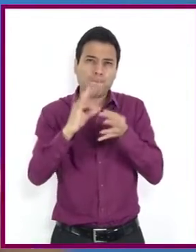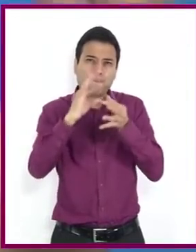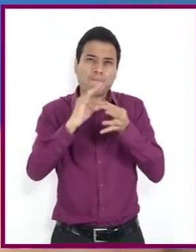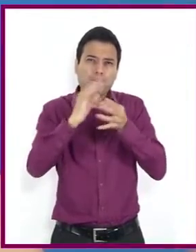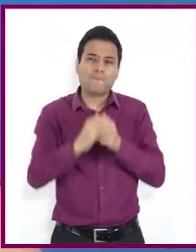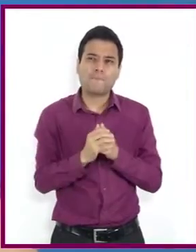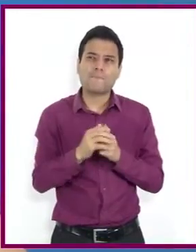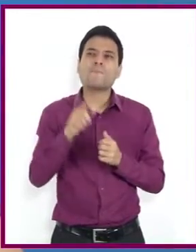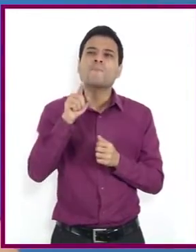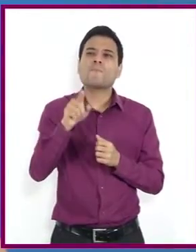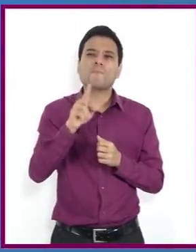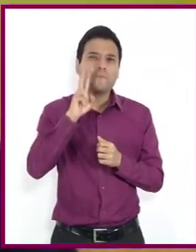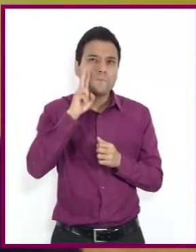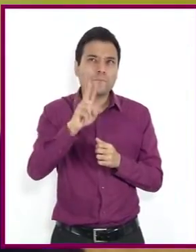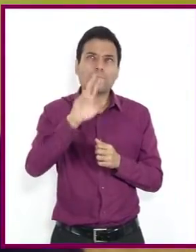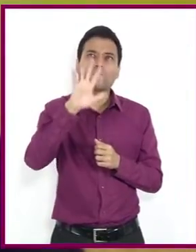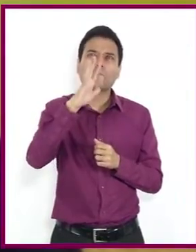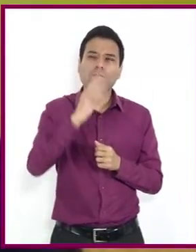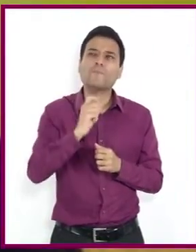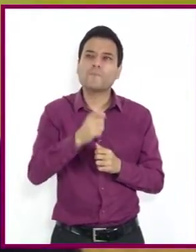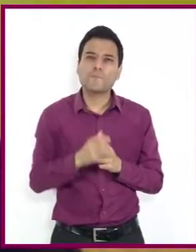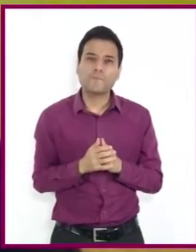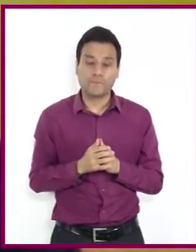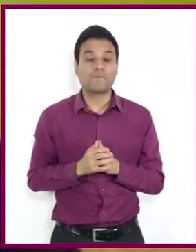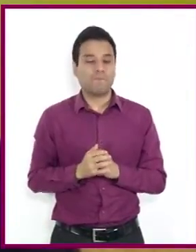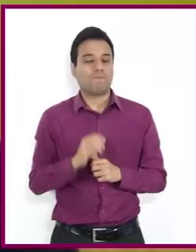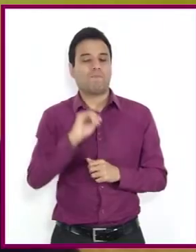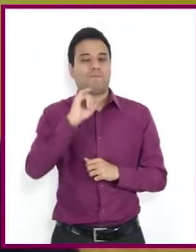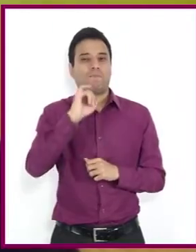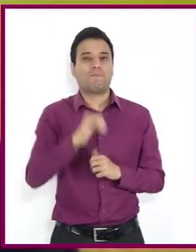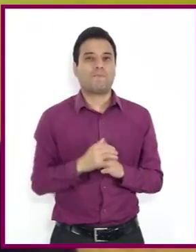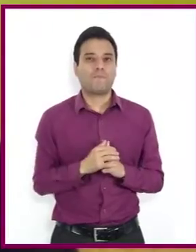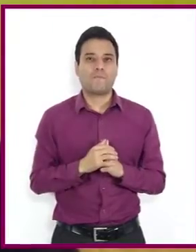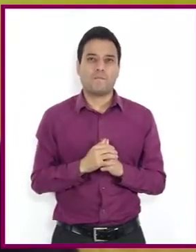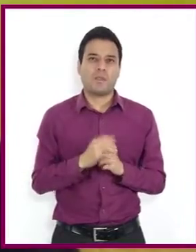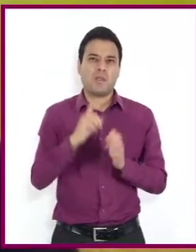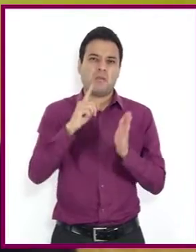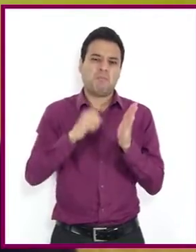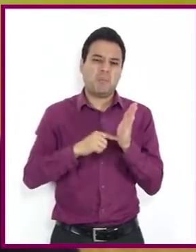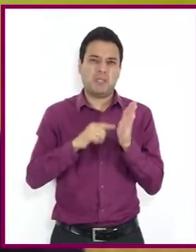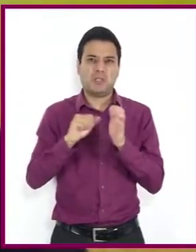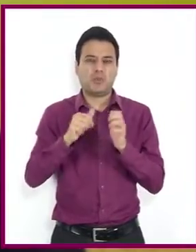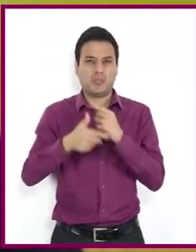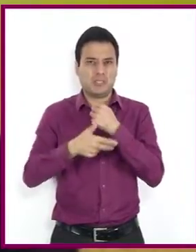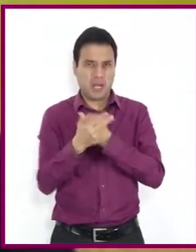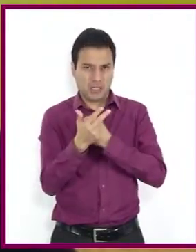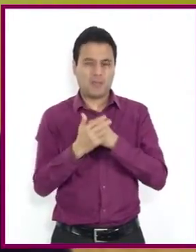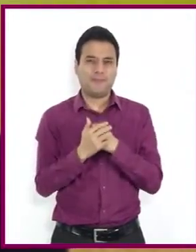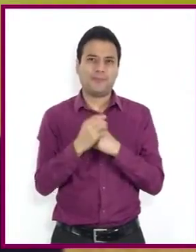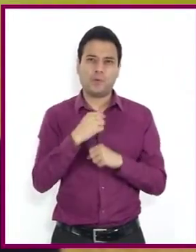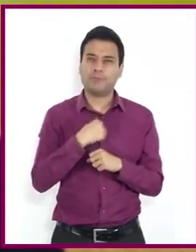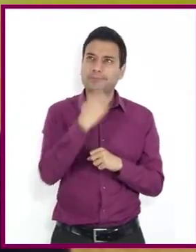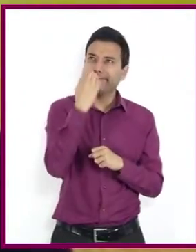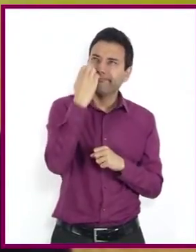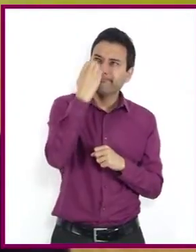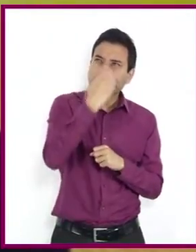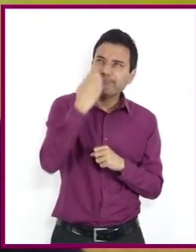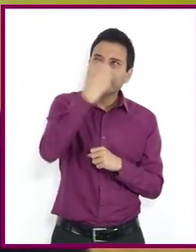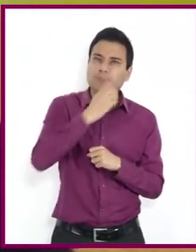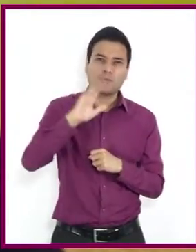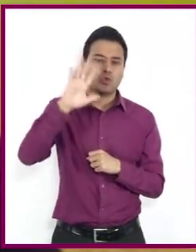observar en el Sol? Realicé observaciones a principios de 1613 y pude concluir que el